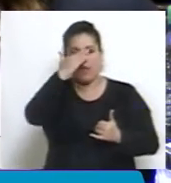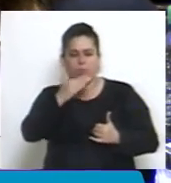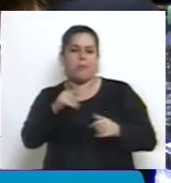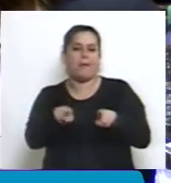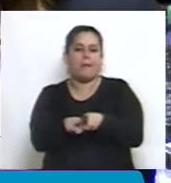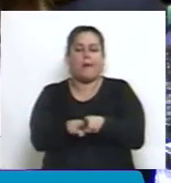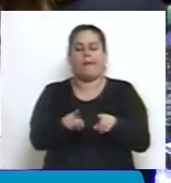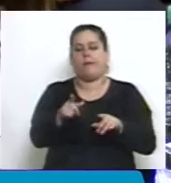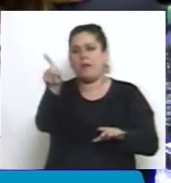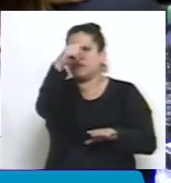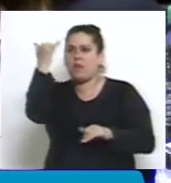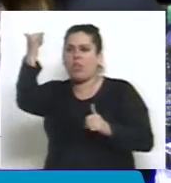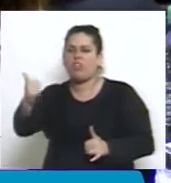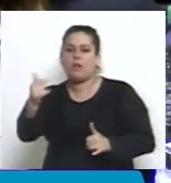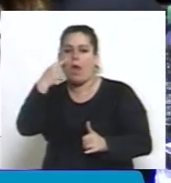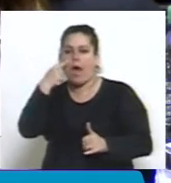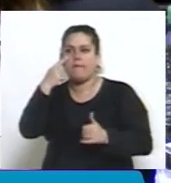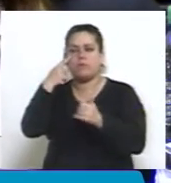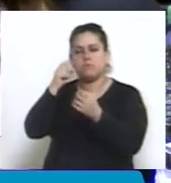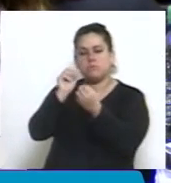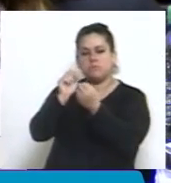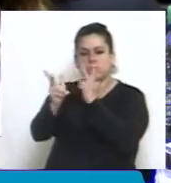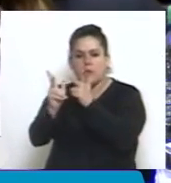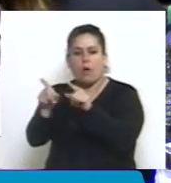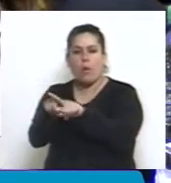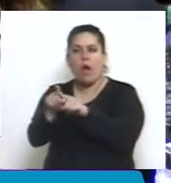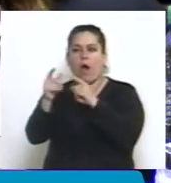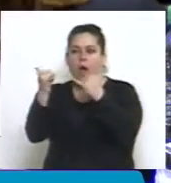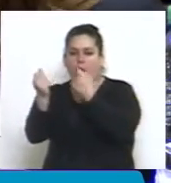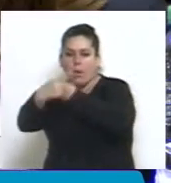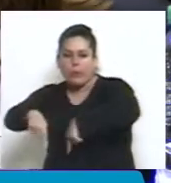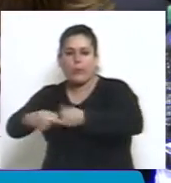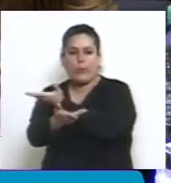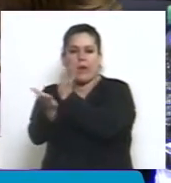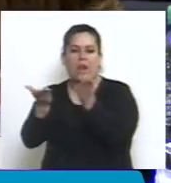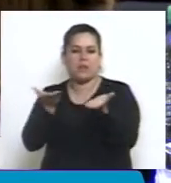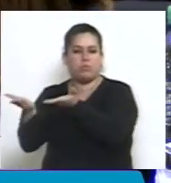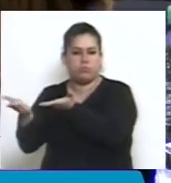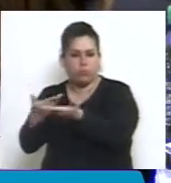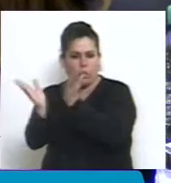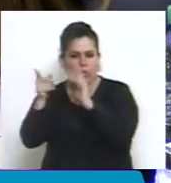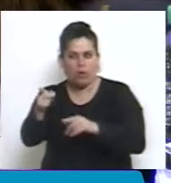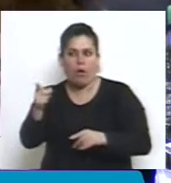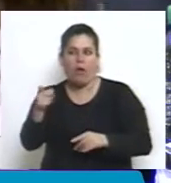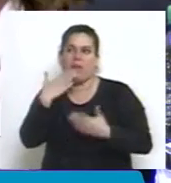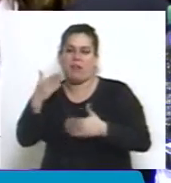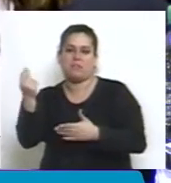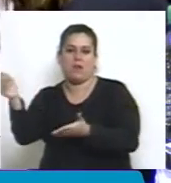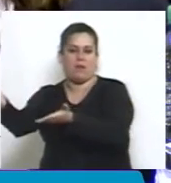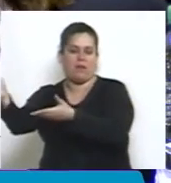niveles del Estado para lograr más y mejores bienes públicos con esta cantidad de recursos que